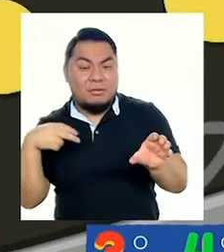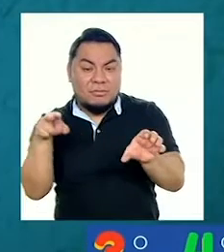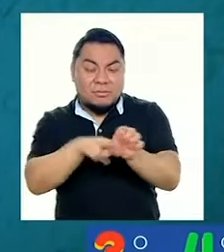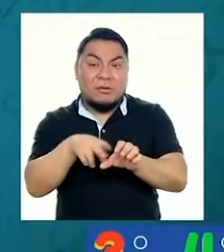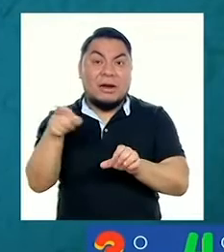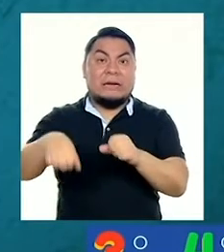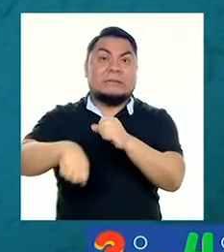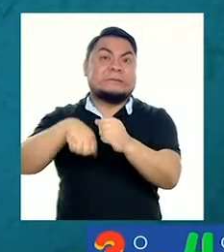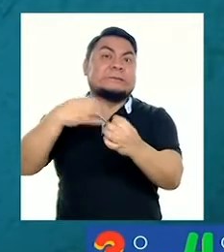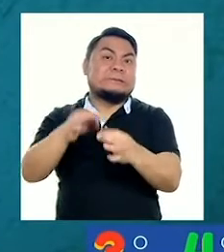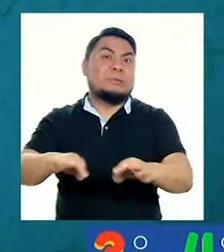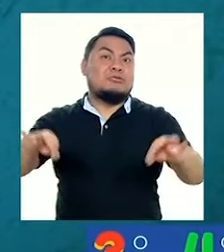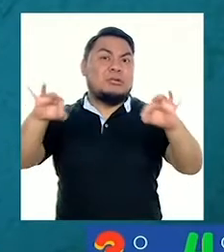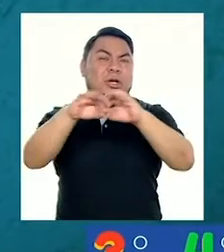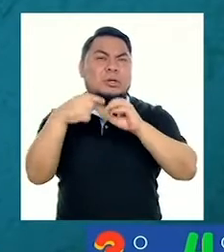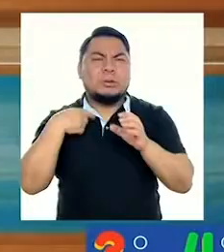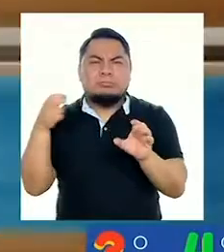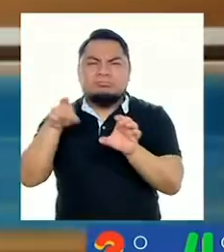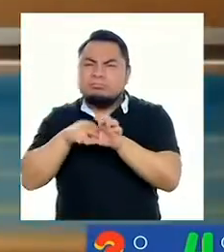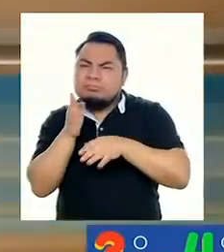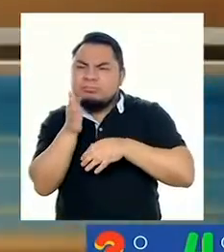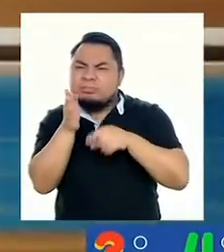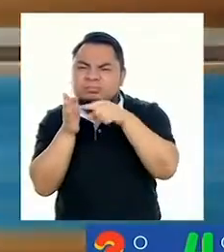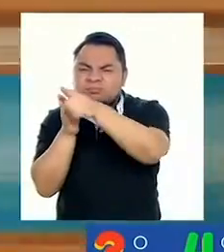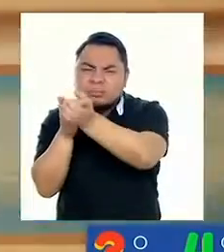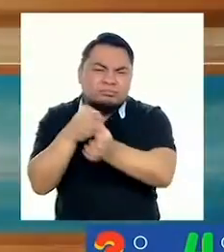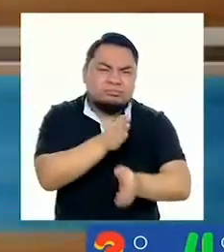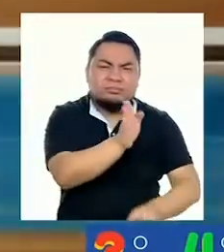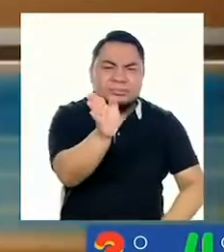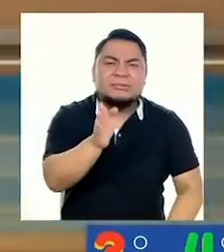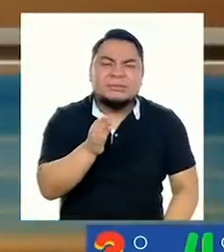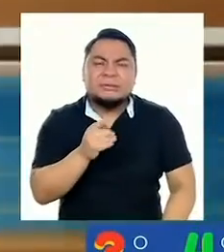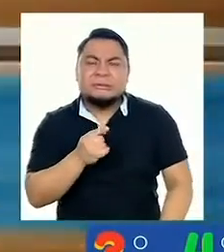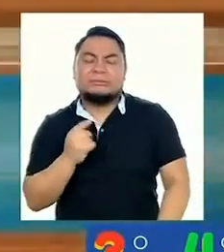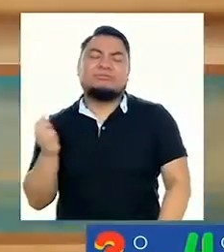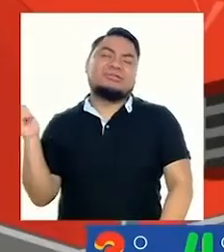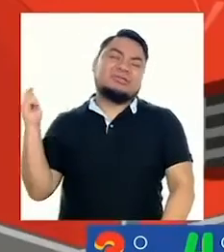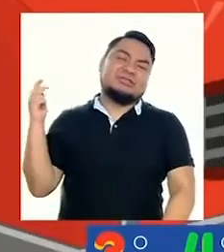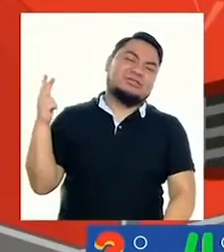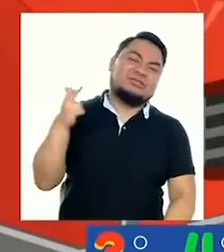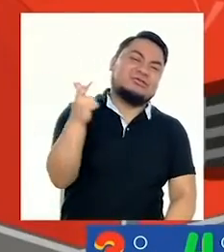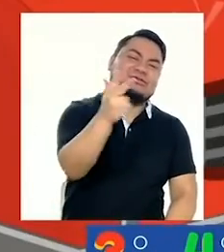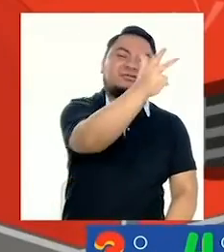muy importante, así que tuve que tomar una ruta nueva y por ahí doblar.